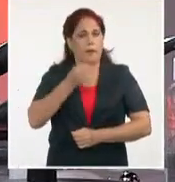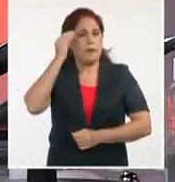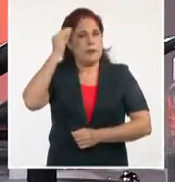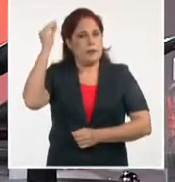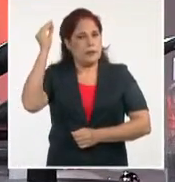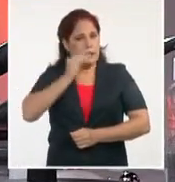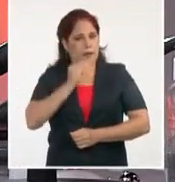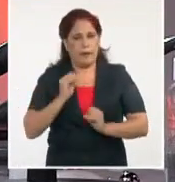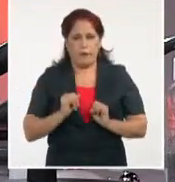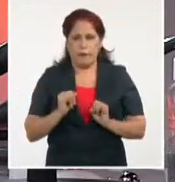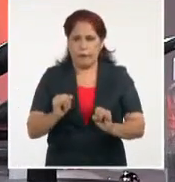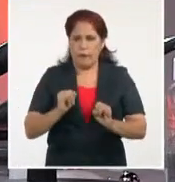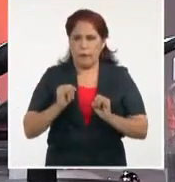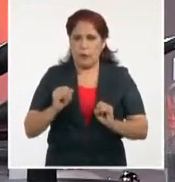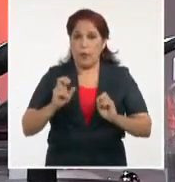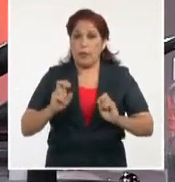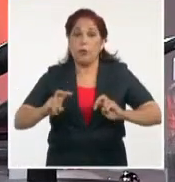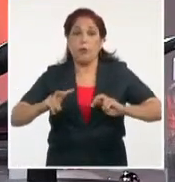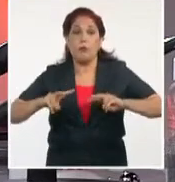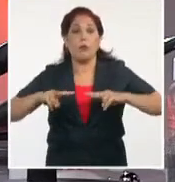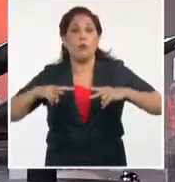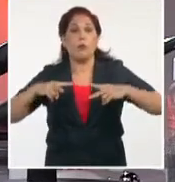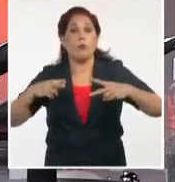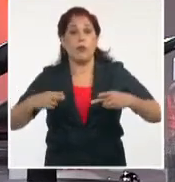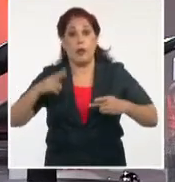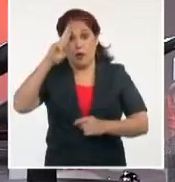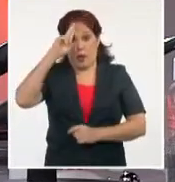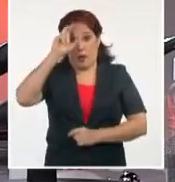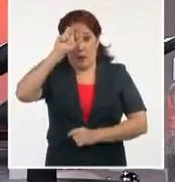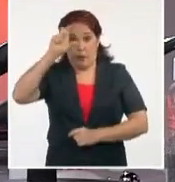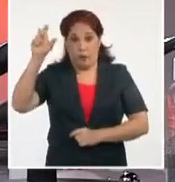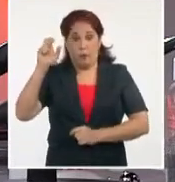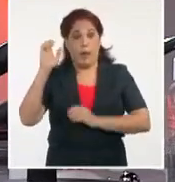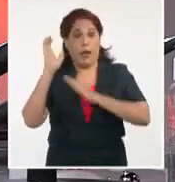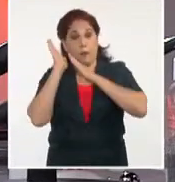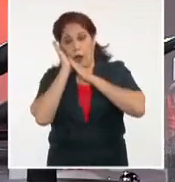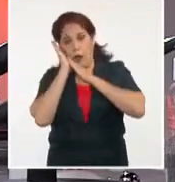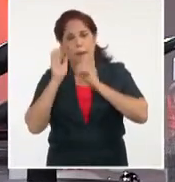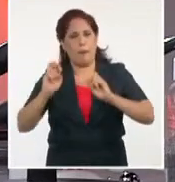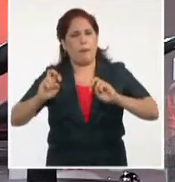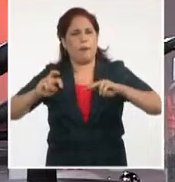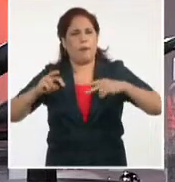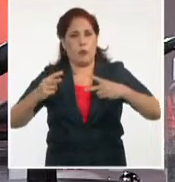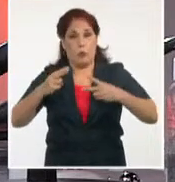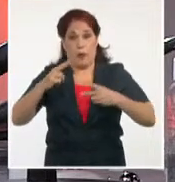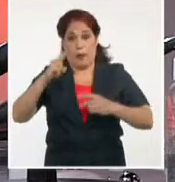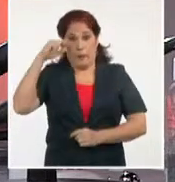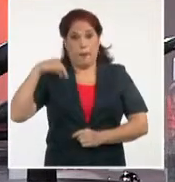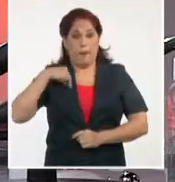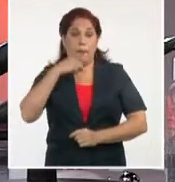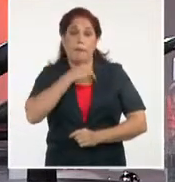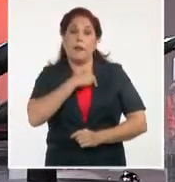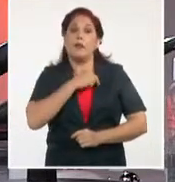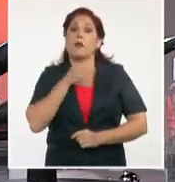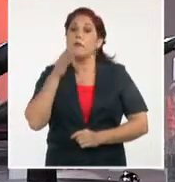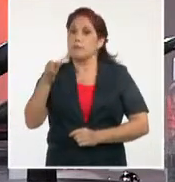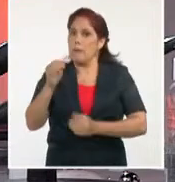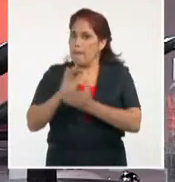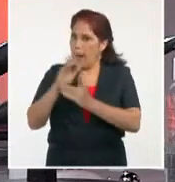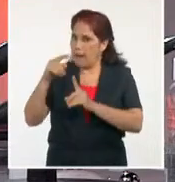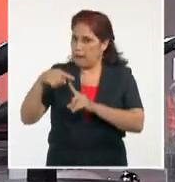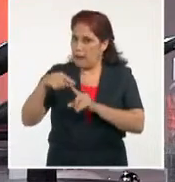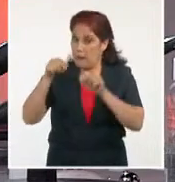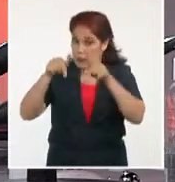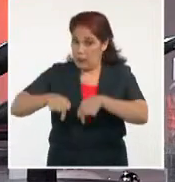la noticia de que se duplicarán las camas de terapia intensiva y se reforzará el personal médico en Matanzas. En la jornada de